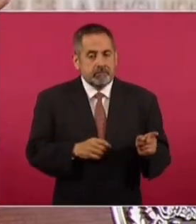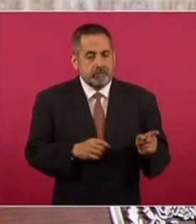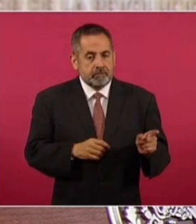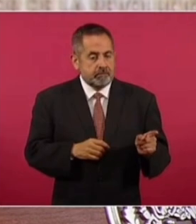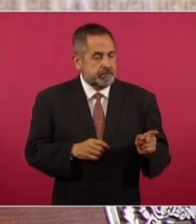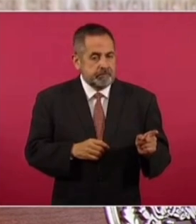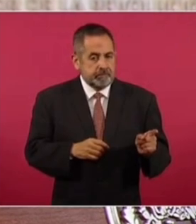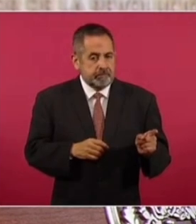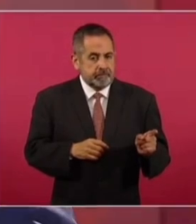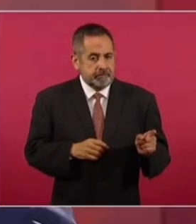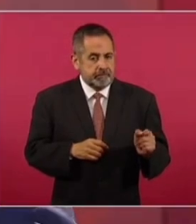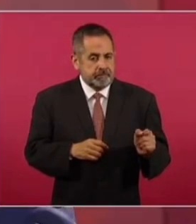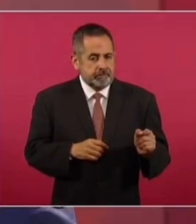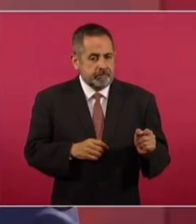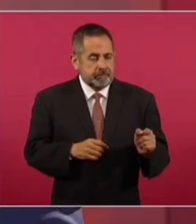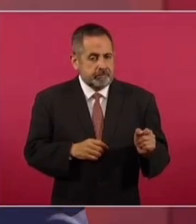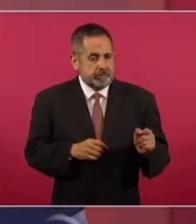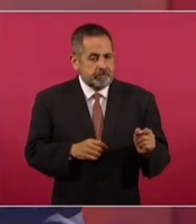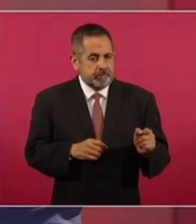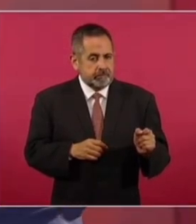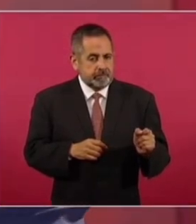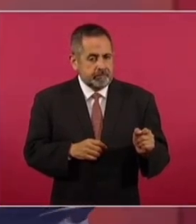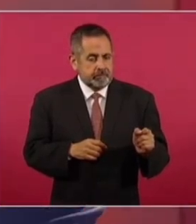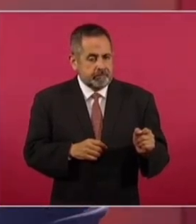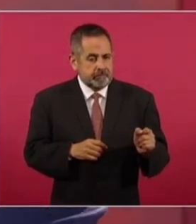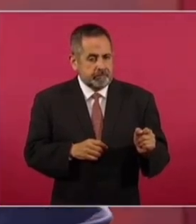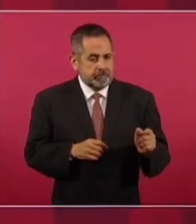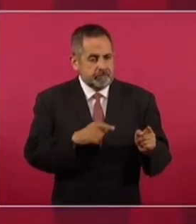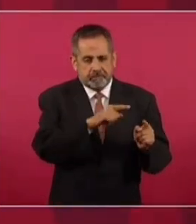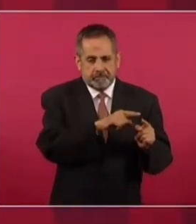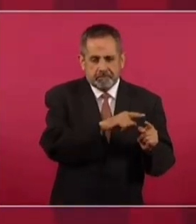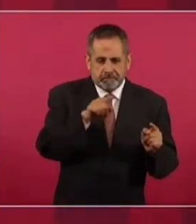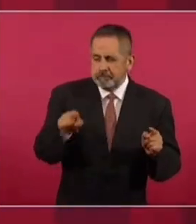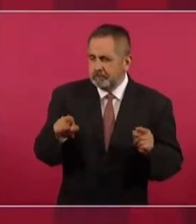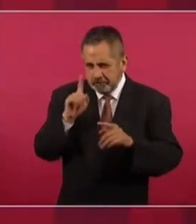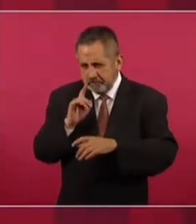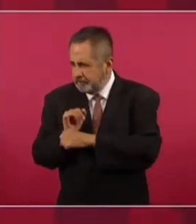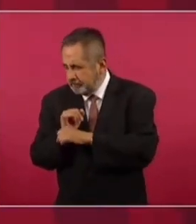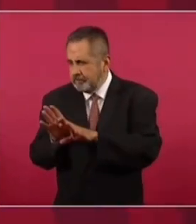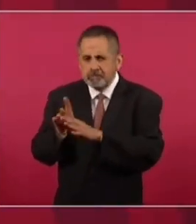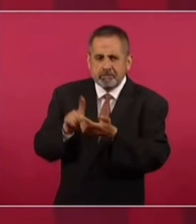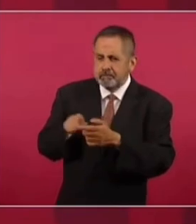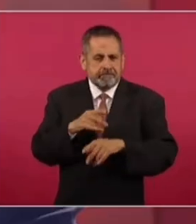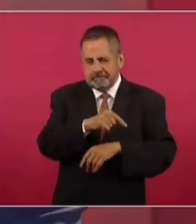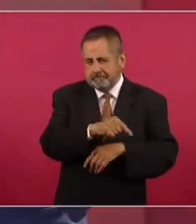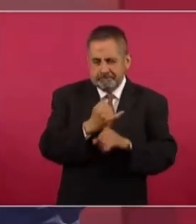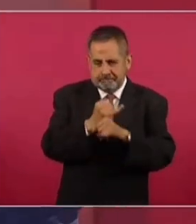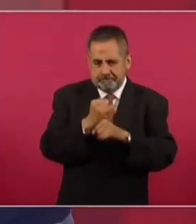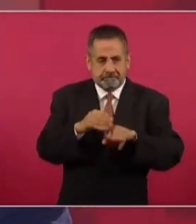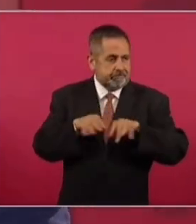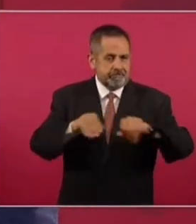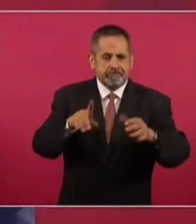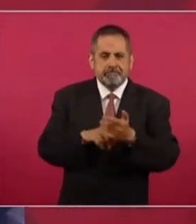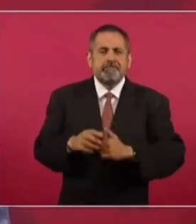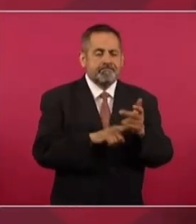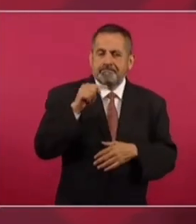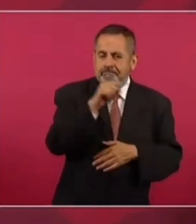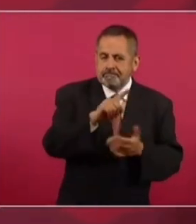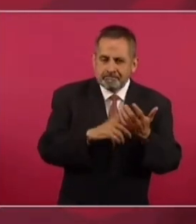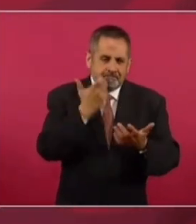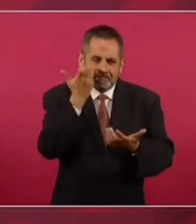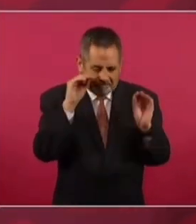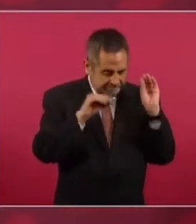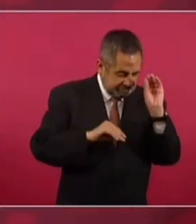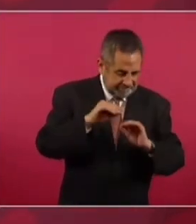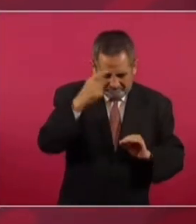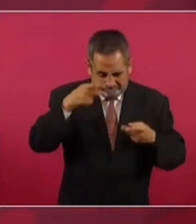a el movimiento de las cuentas en redes sociales. Y fue una campaña que se echó a